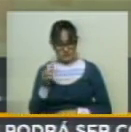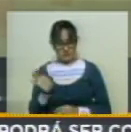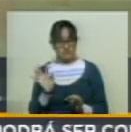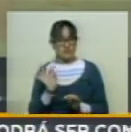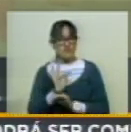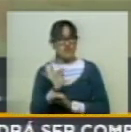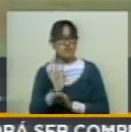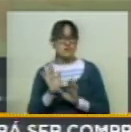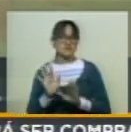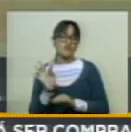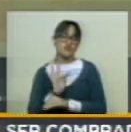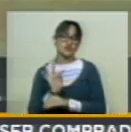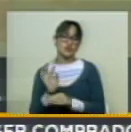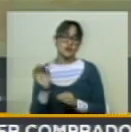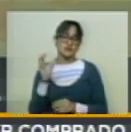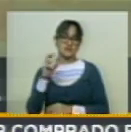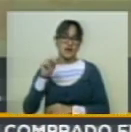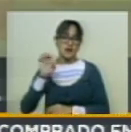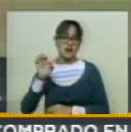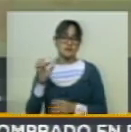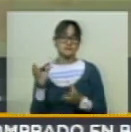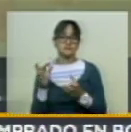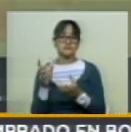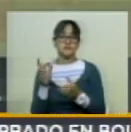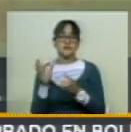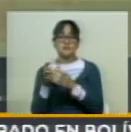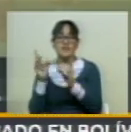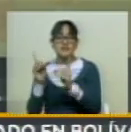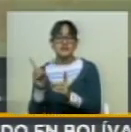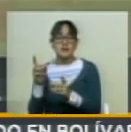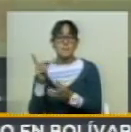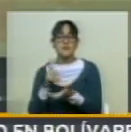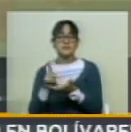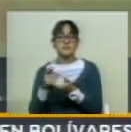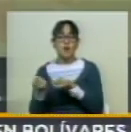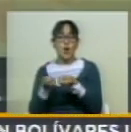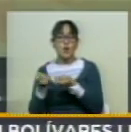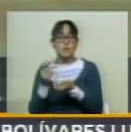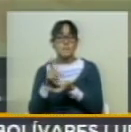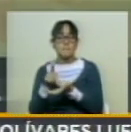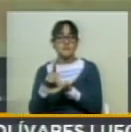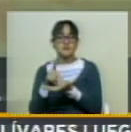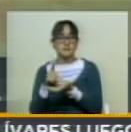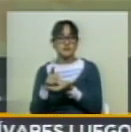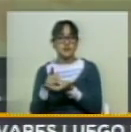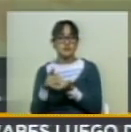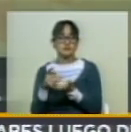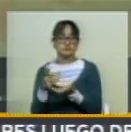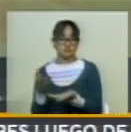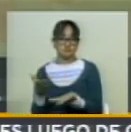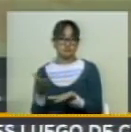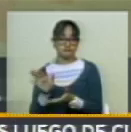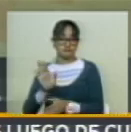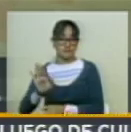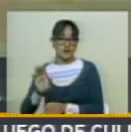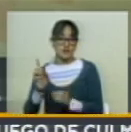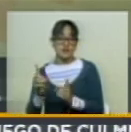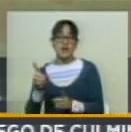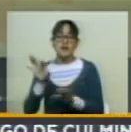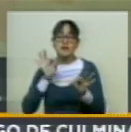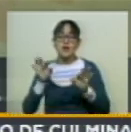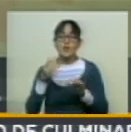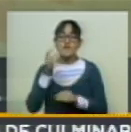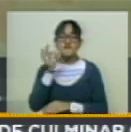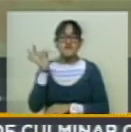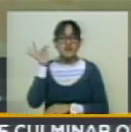del Consejo. Eso lo determina la Comisión de Participación Política y Financiamiento. Ellos escogen cuáles son los fiscales